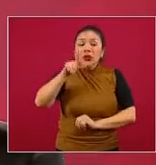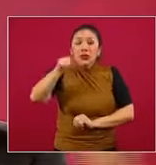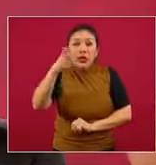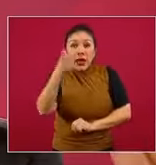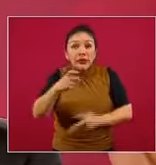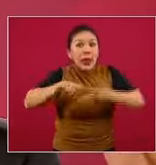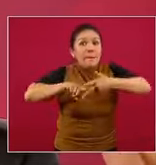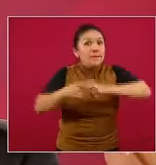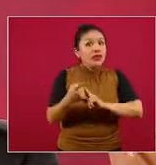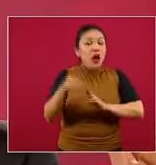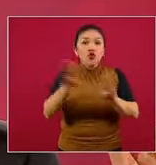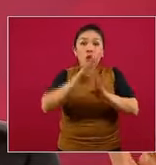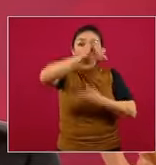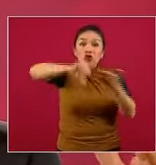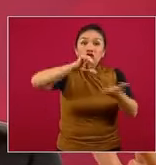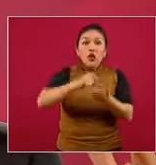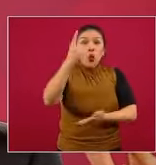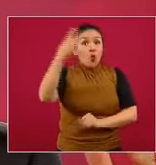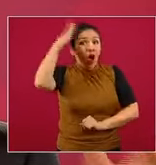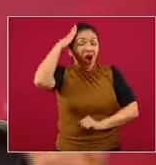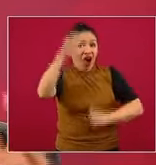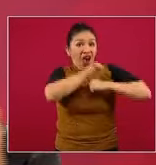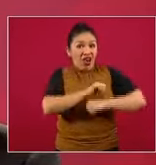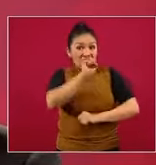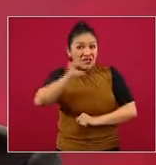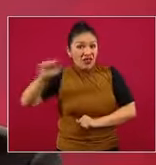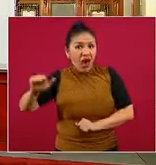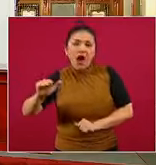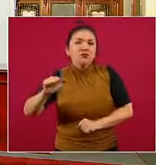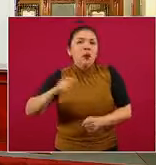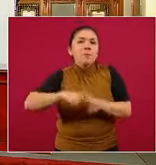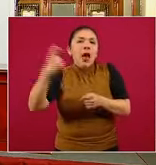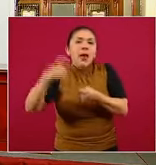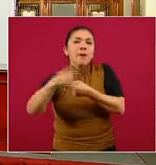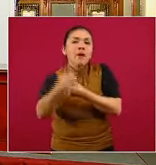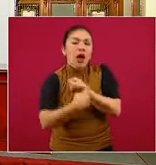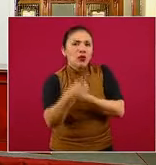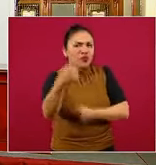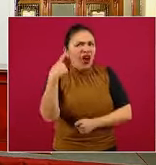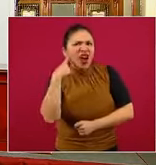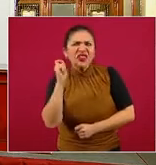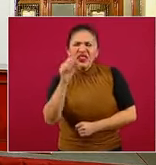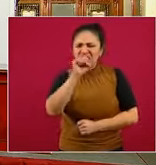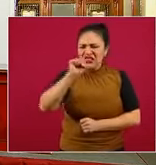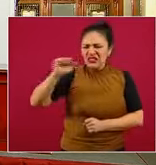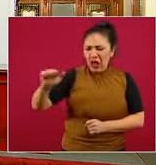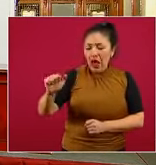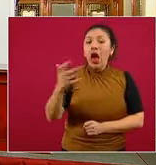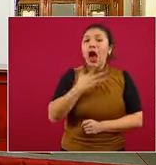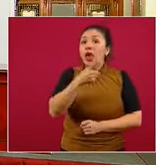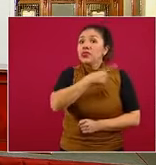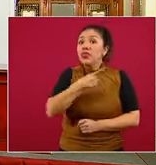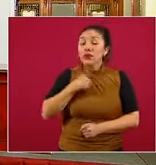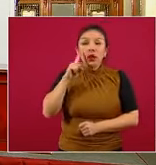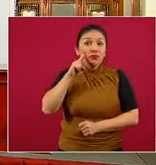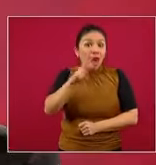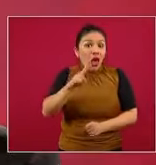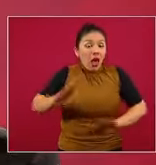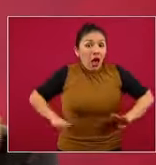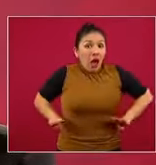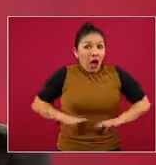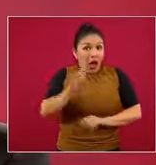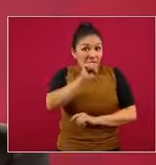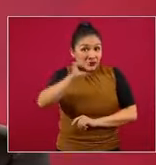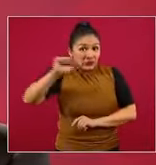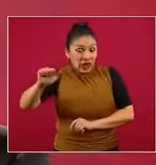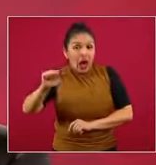se descentralizó la Secretaría de Salud, y entonces cuando usted oye la Secretaría de Salud, tiene que identificar a la Secretaría de